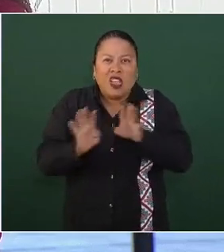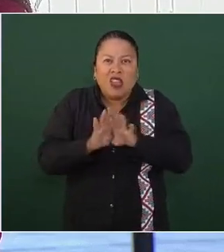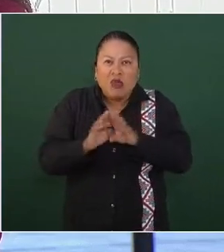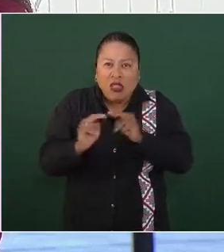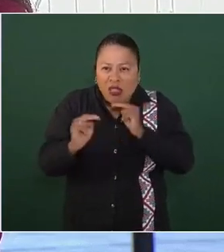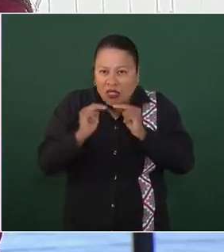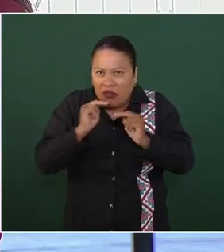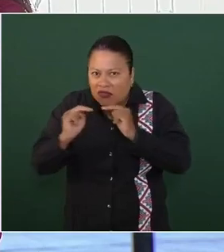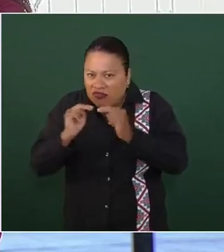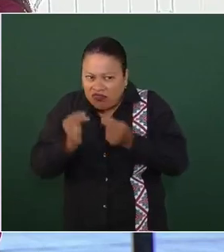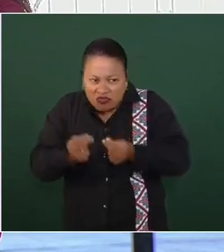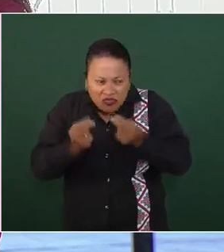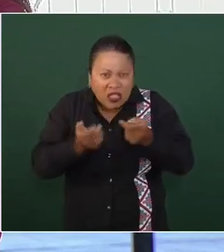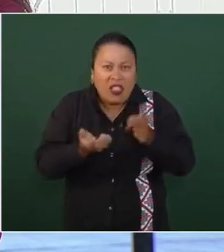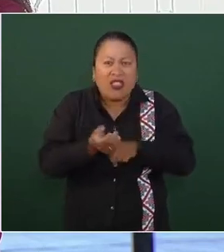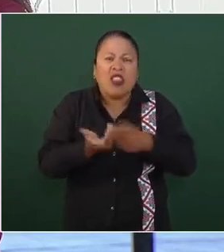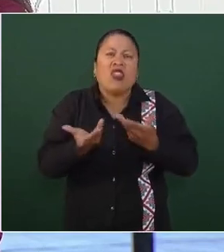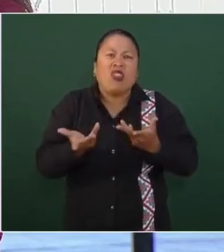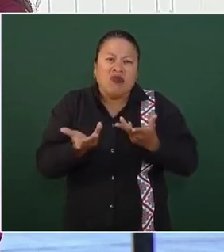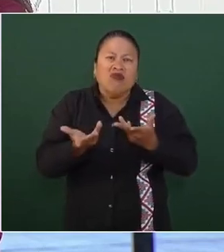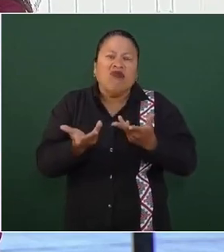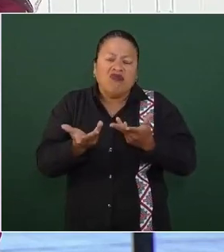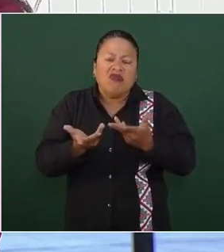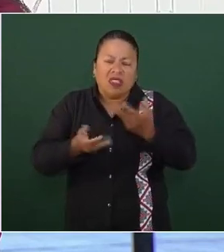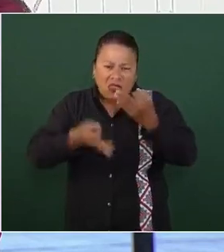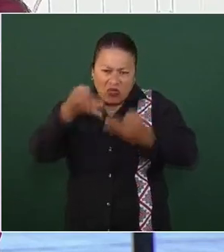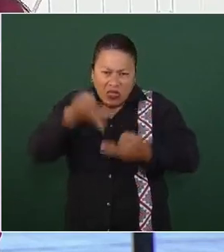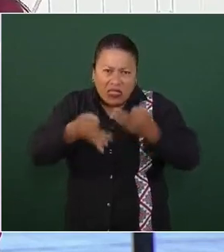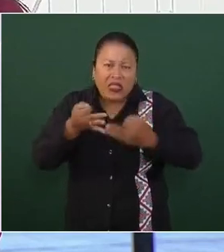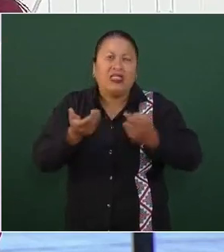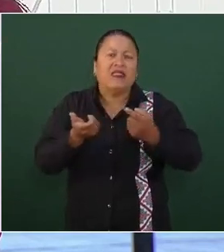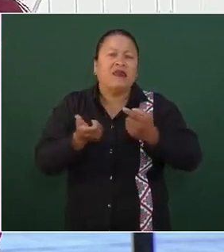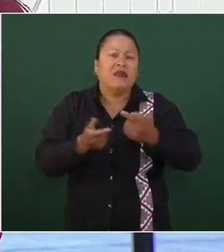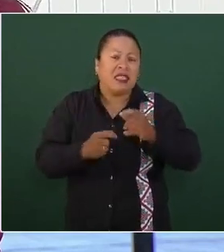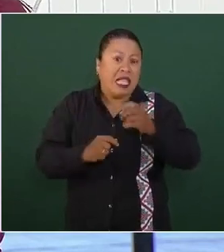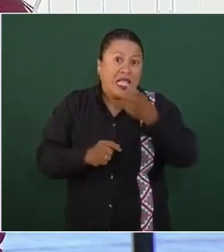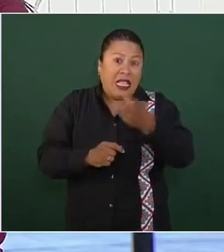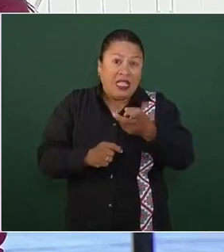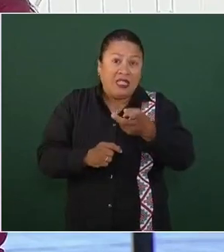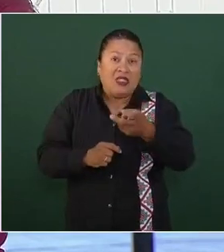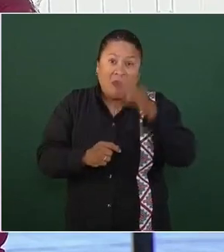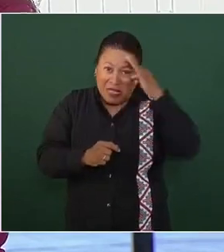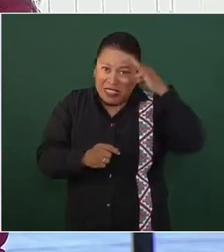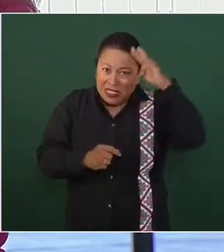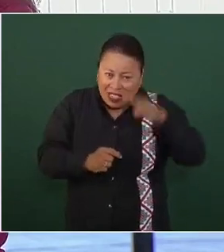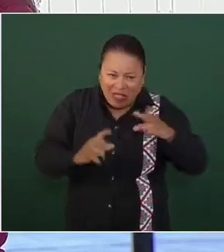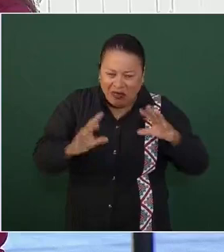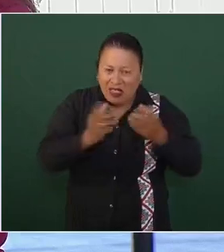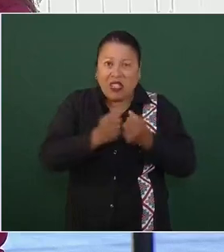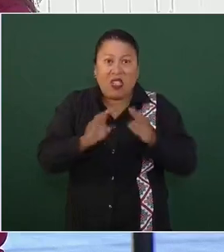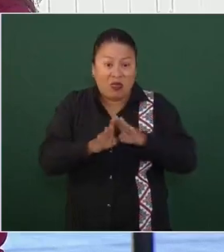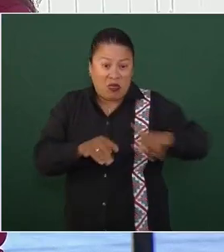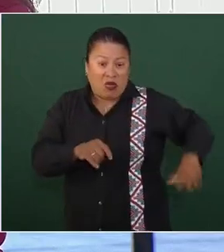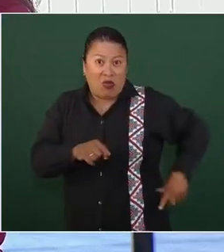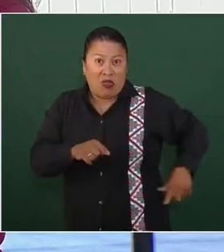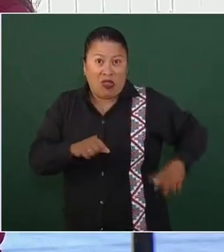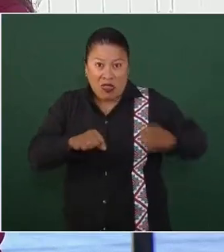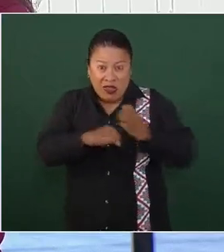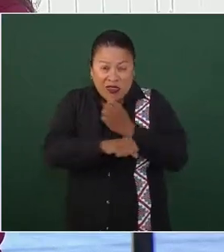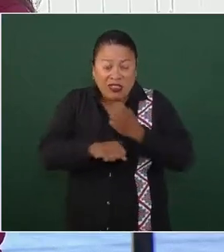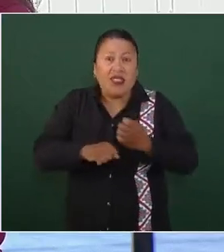despachos jurídicos los magistrados y los jueces de nada sirve que el gobierno del estado